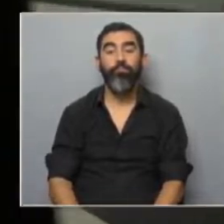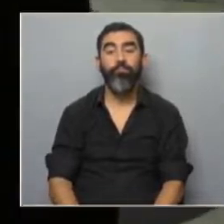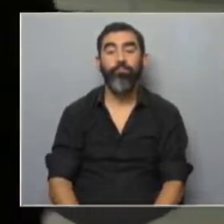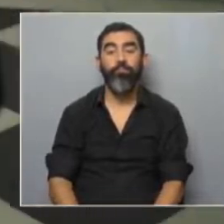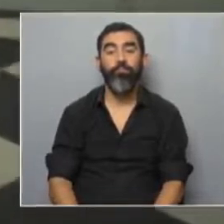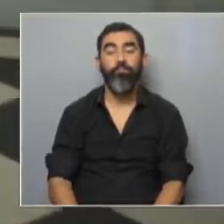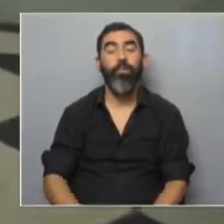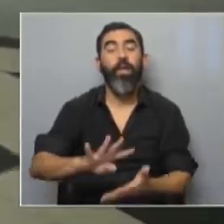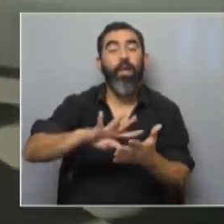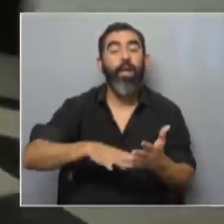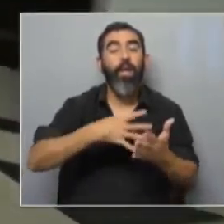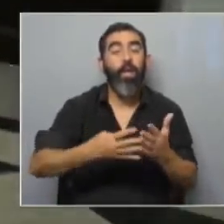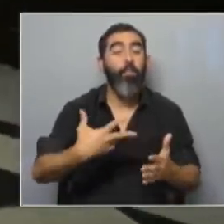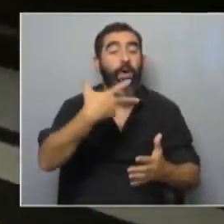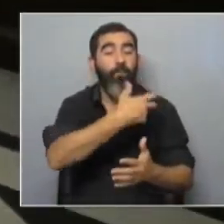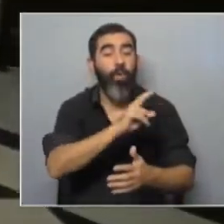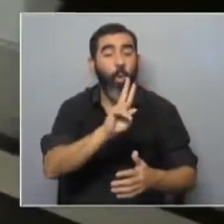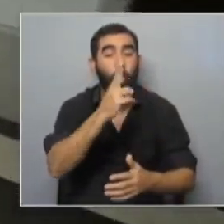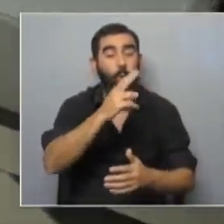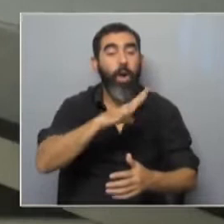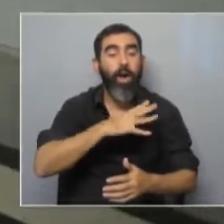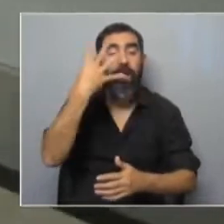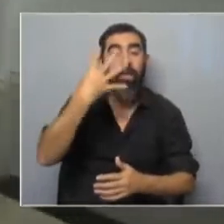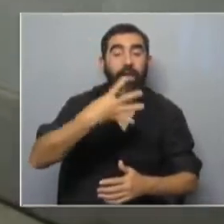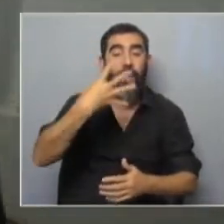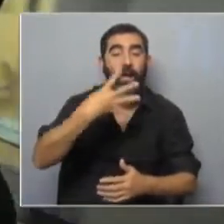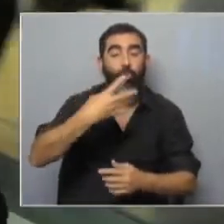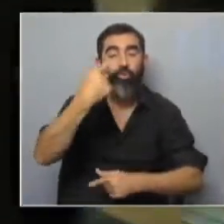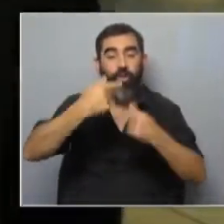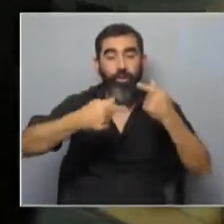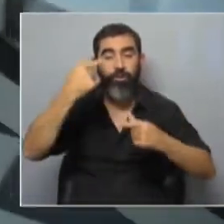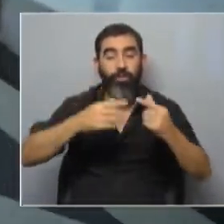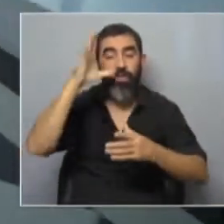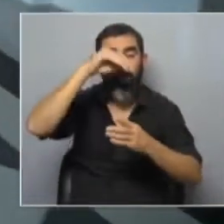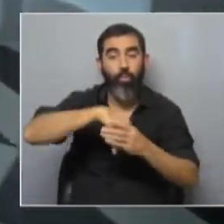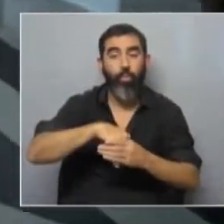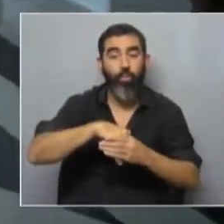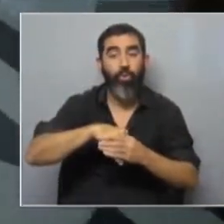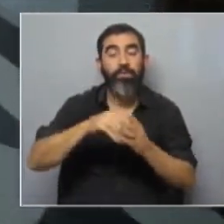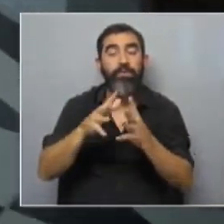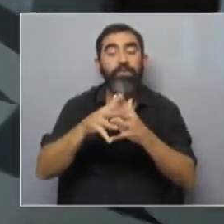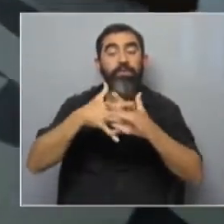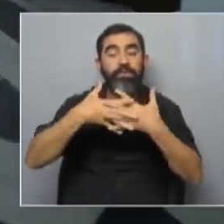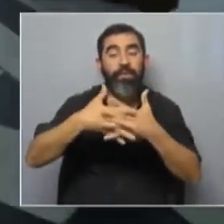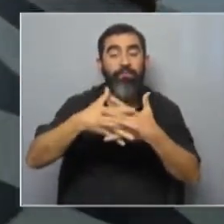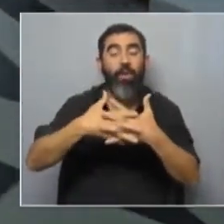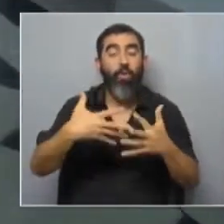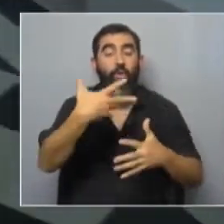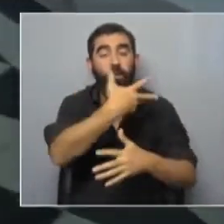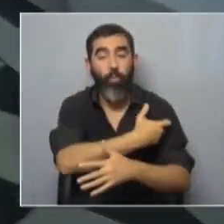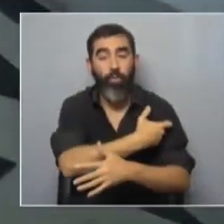El esquema de vacunación en el Uruguay incluye 14 biológicos que están incluidos en lo que se llama el certificado esquema de